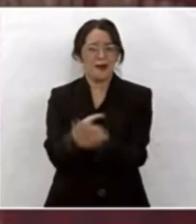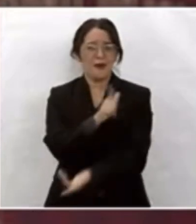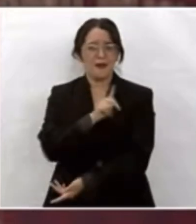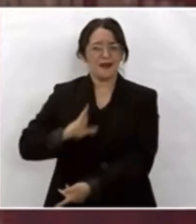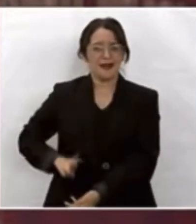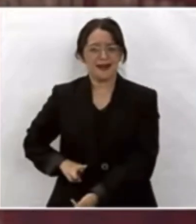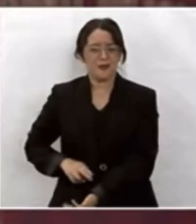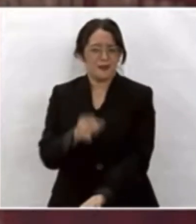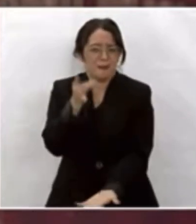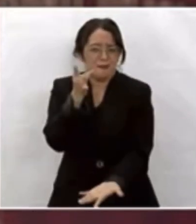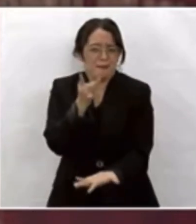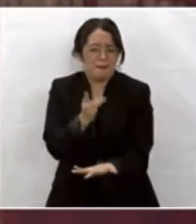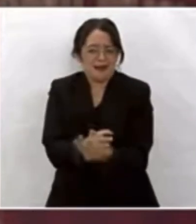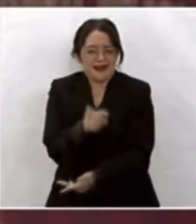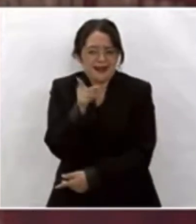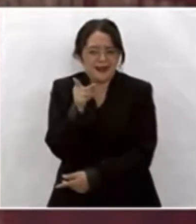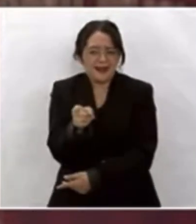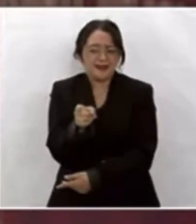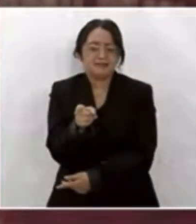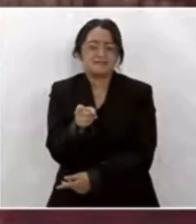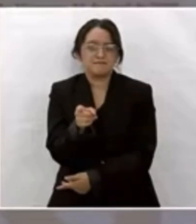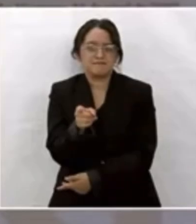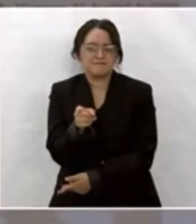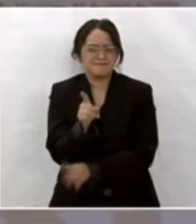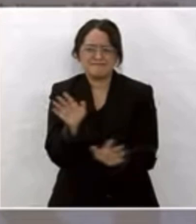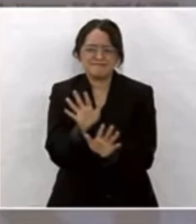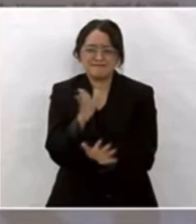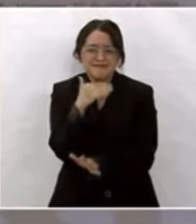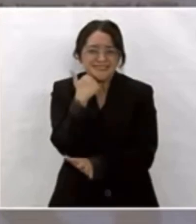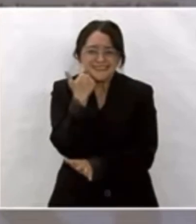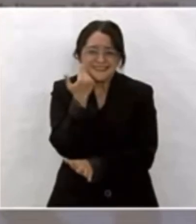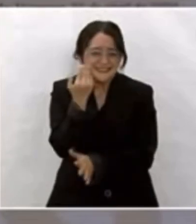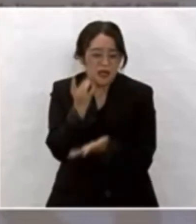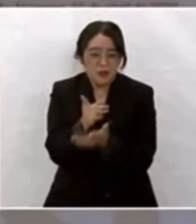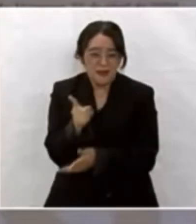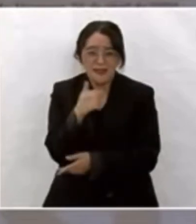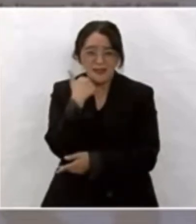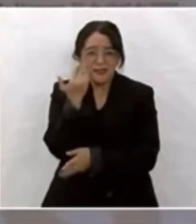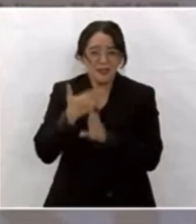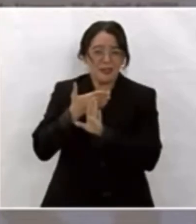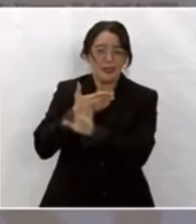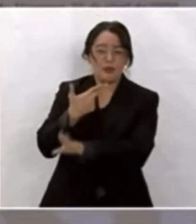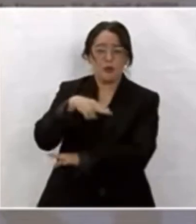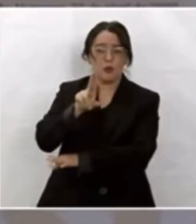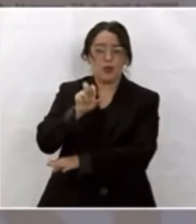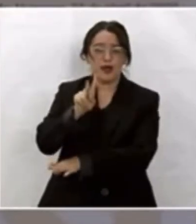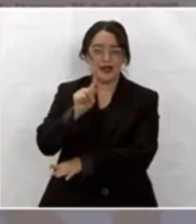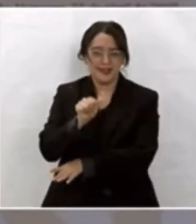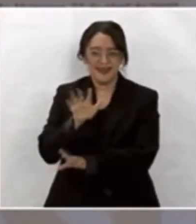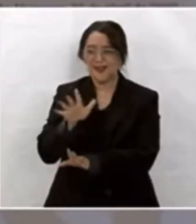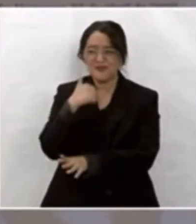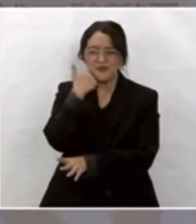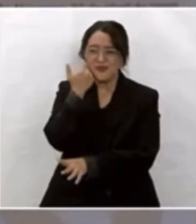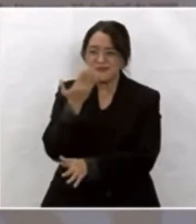gobernador que se había opuesto a Huerta